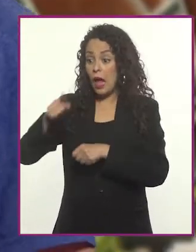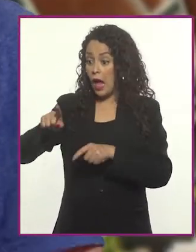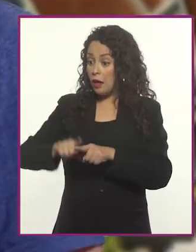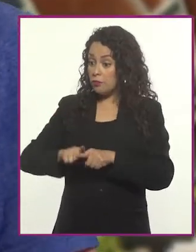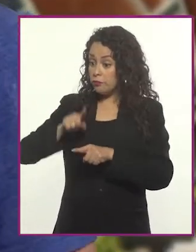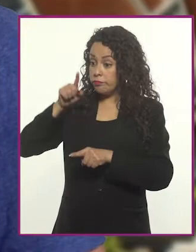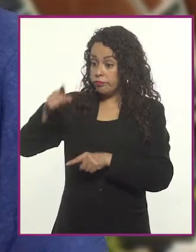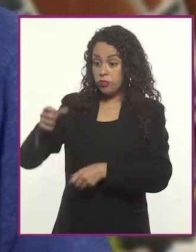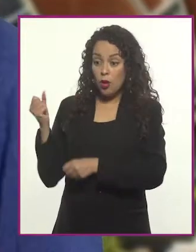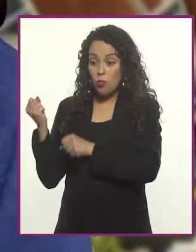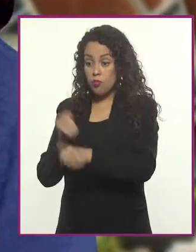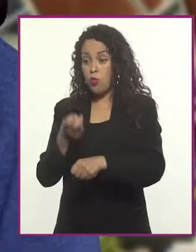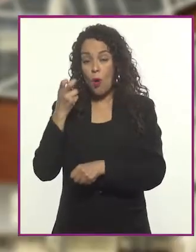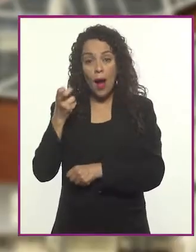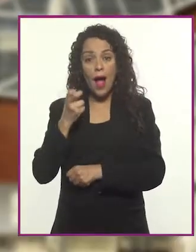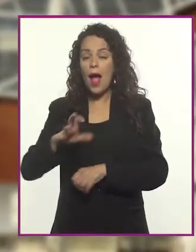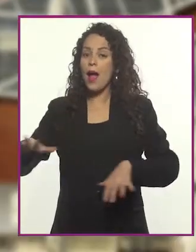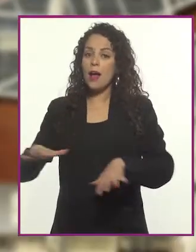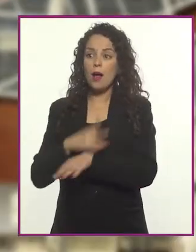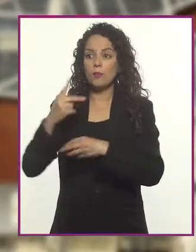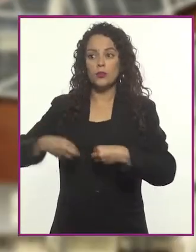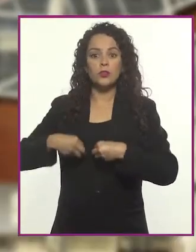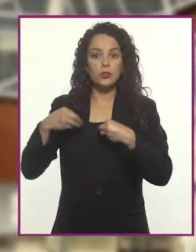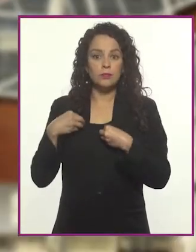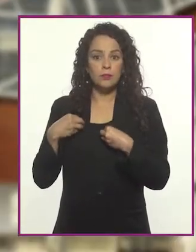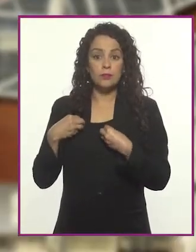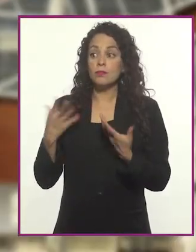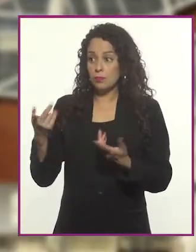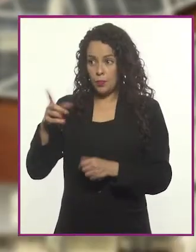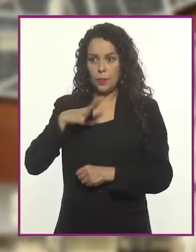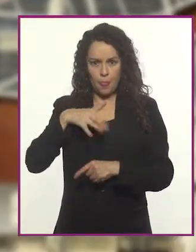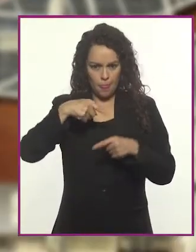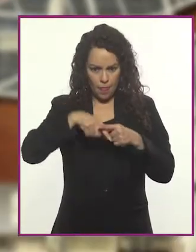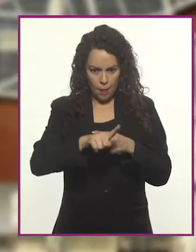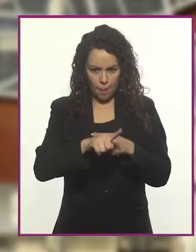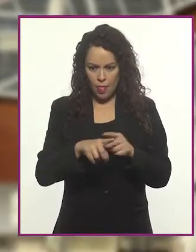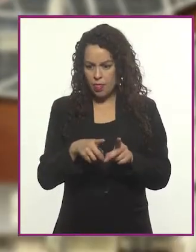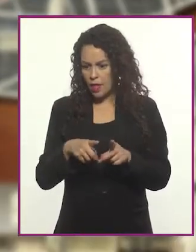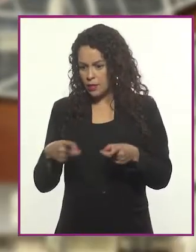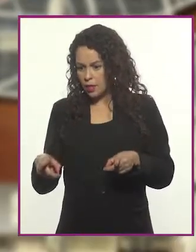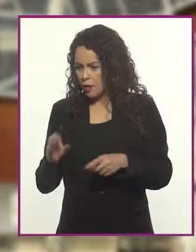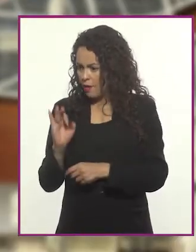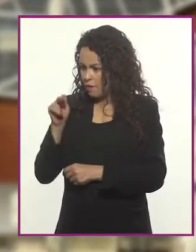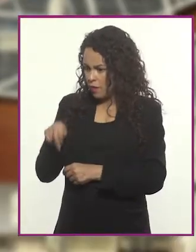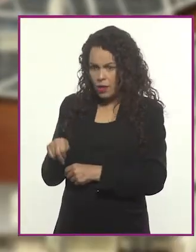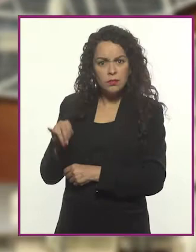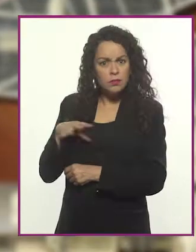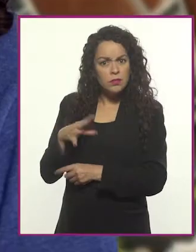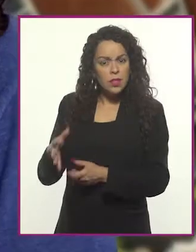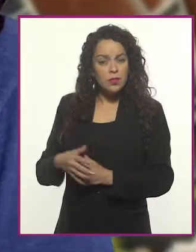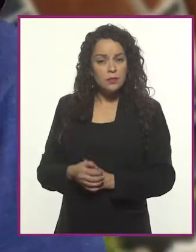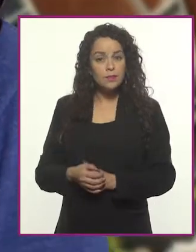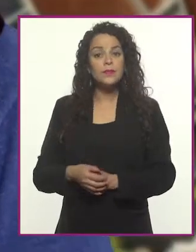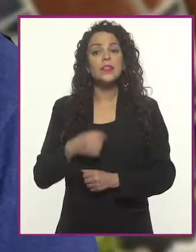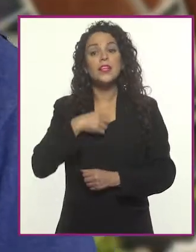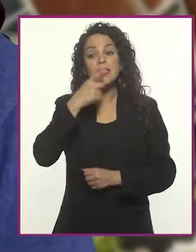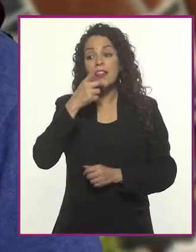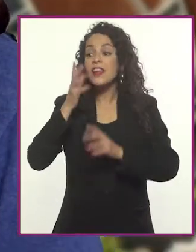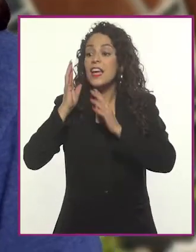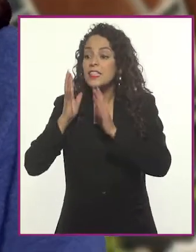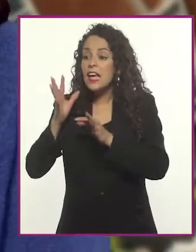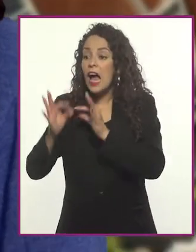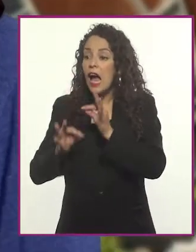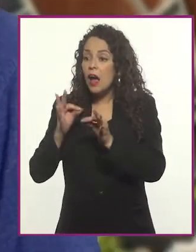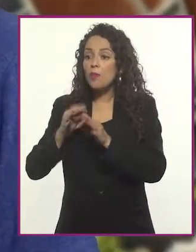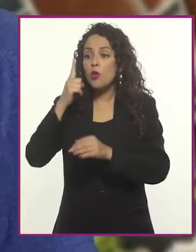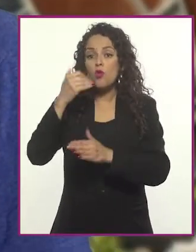ese jonrón cambió su vida. Mira, tienes el principio, el desarrollo y el final. Te digo, ya está.